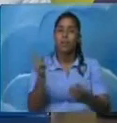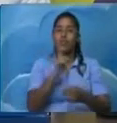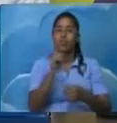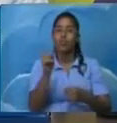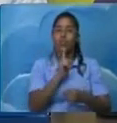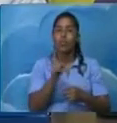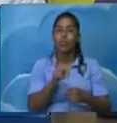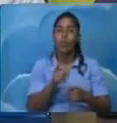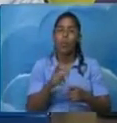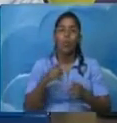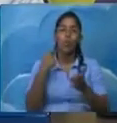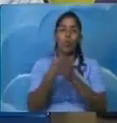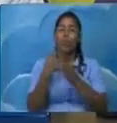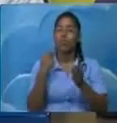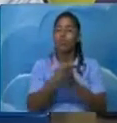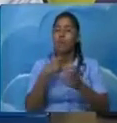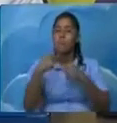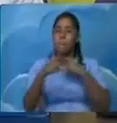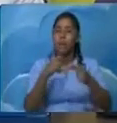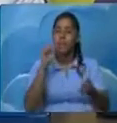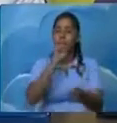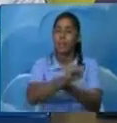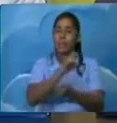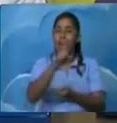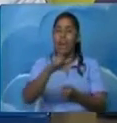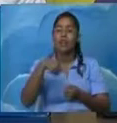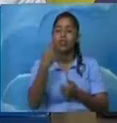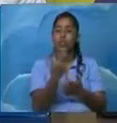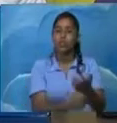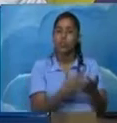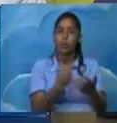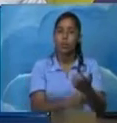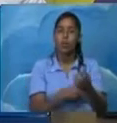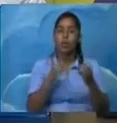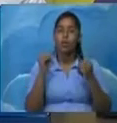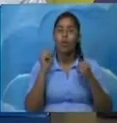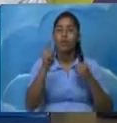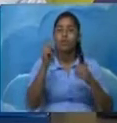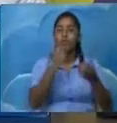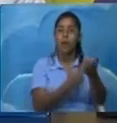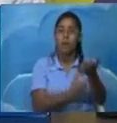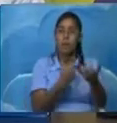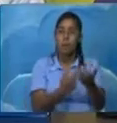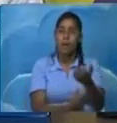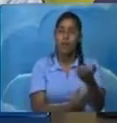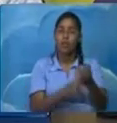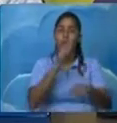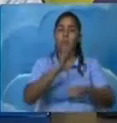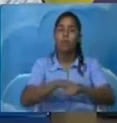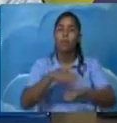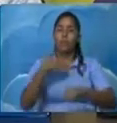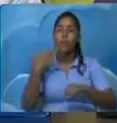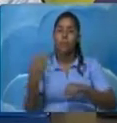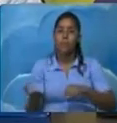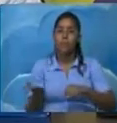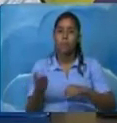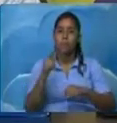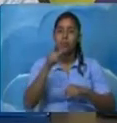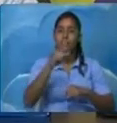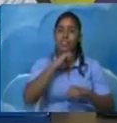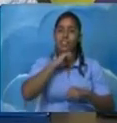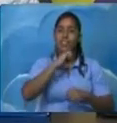lo demandará más a su prójimo o a su hermano, porque